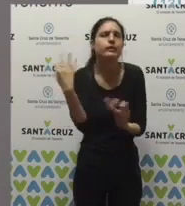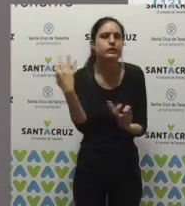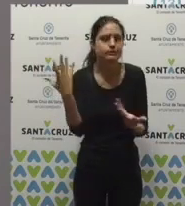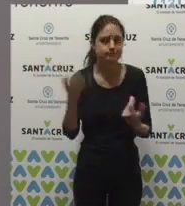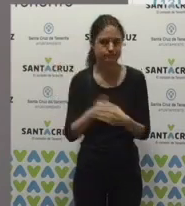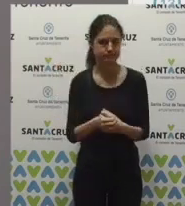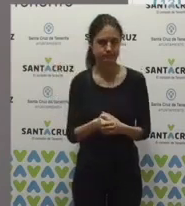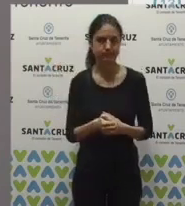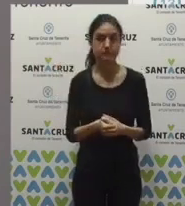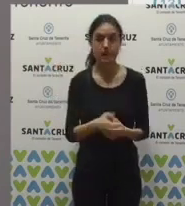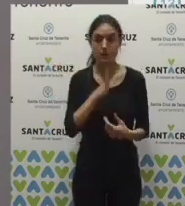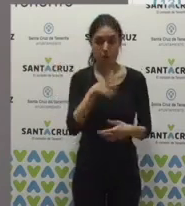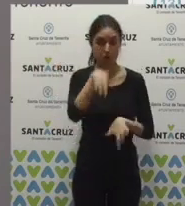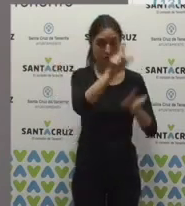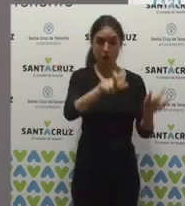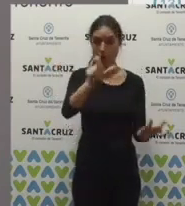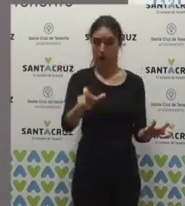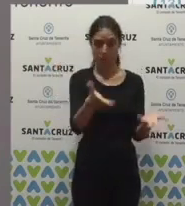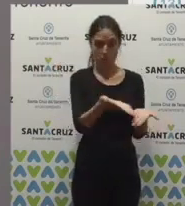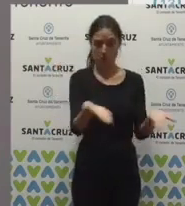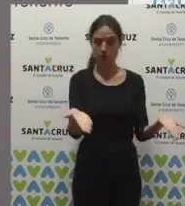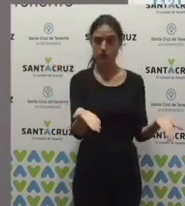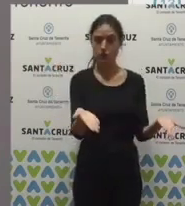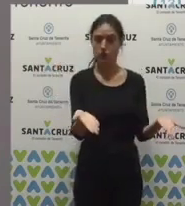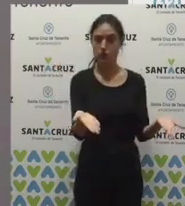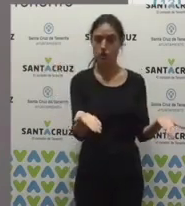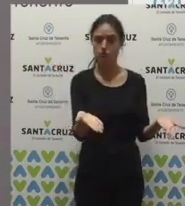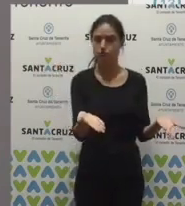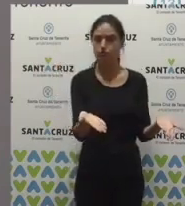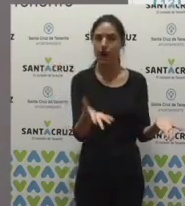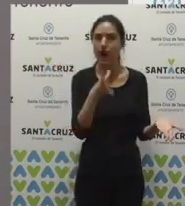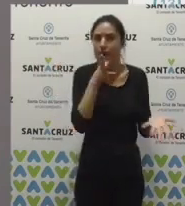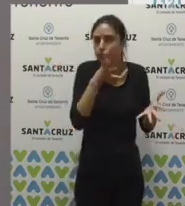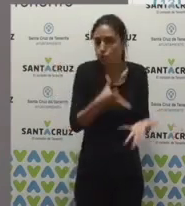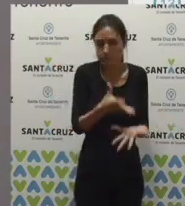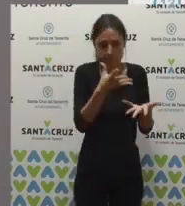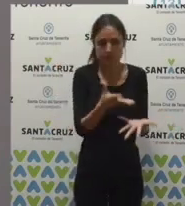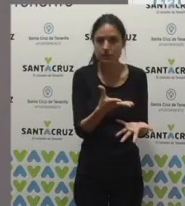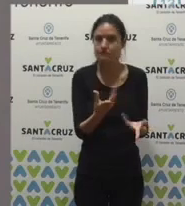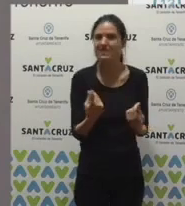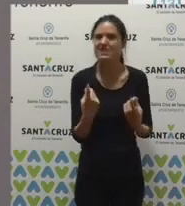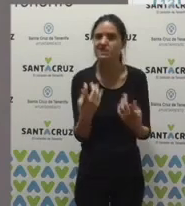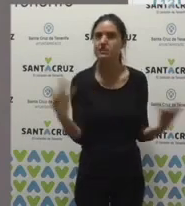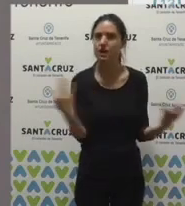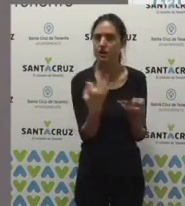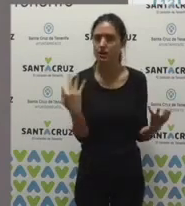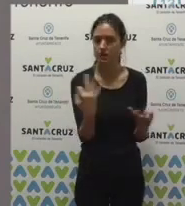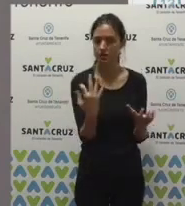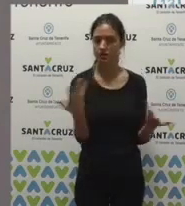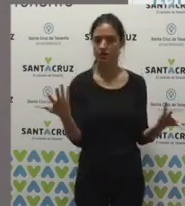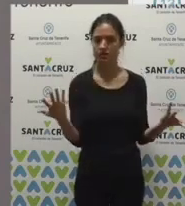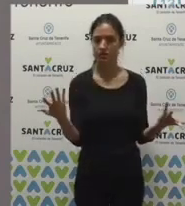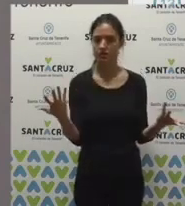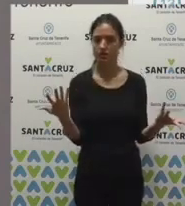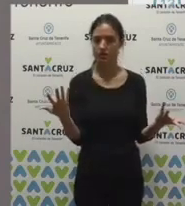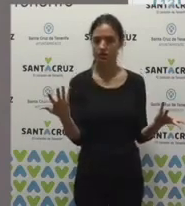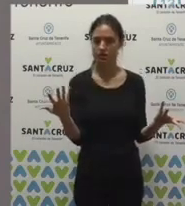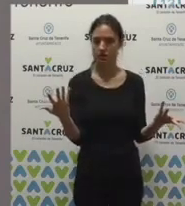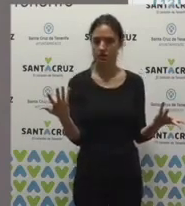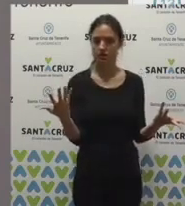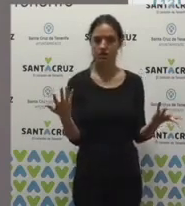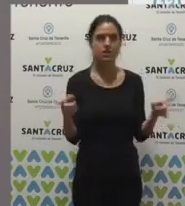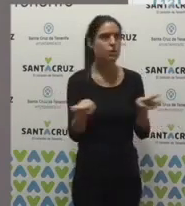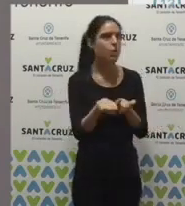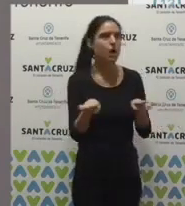la población y necesita ahora mismo estar más